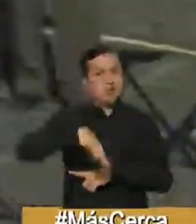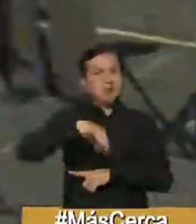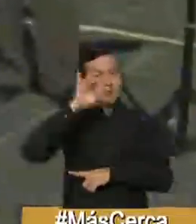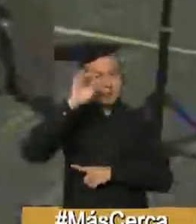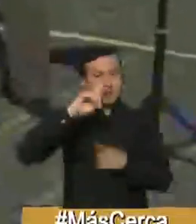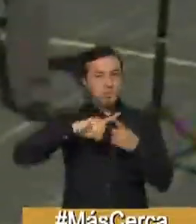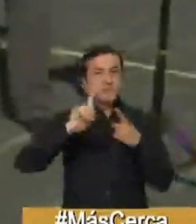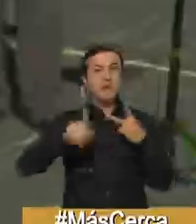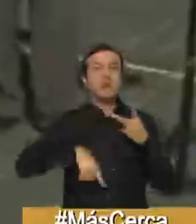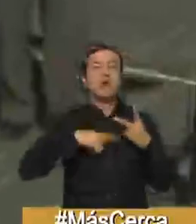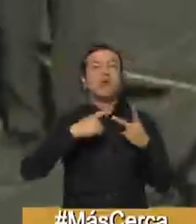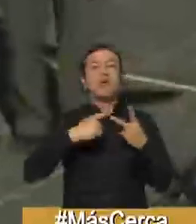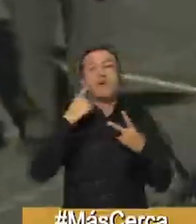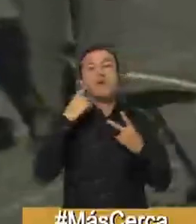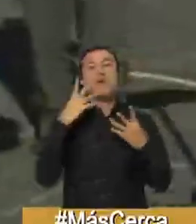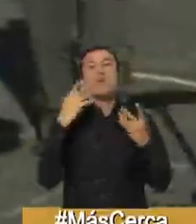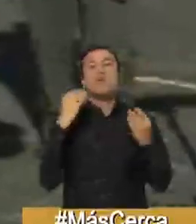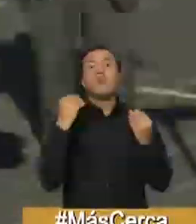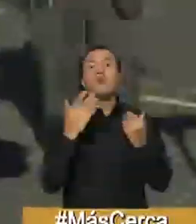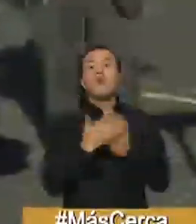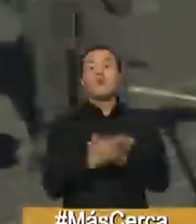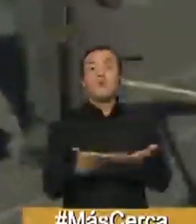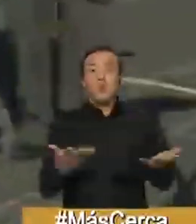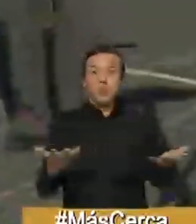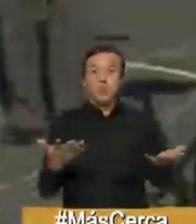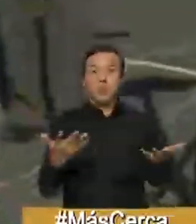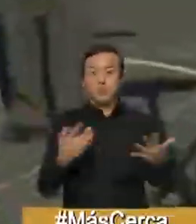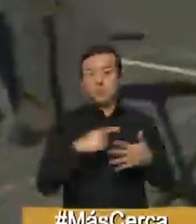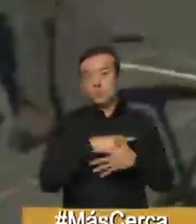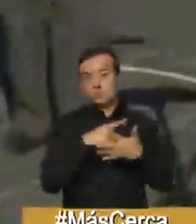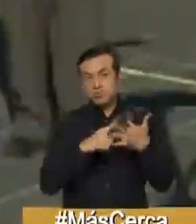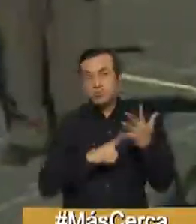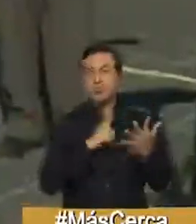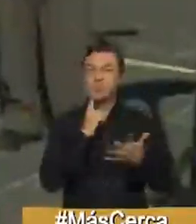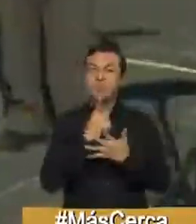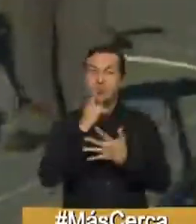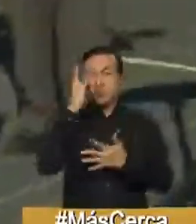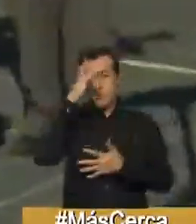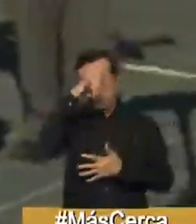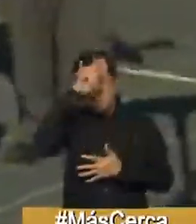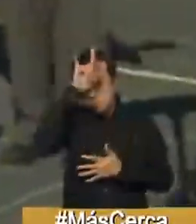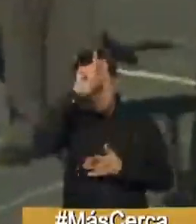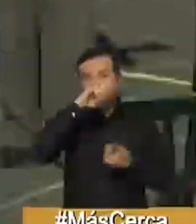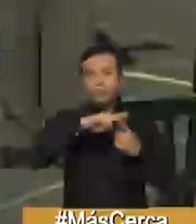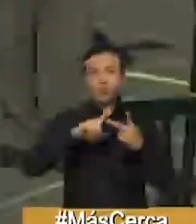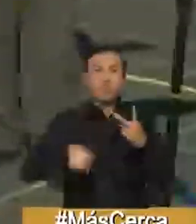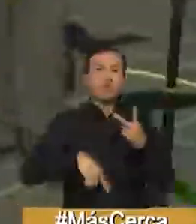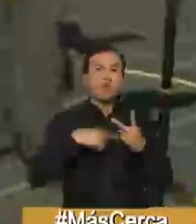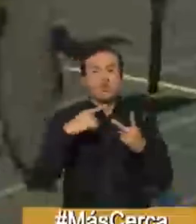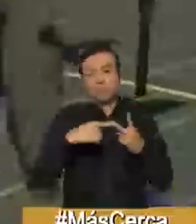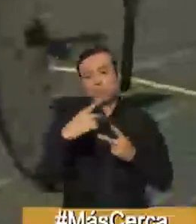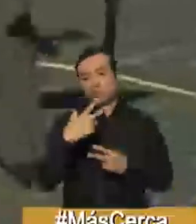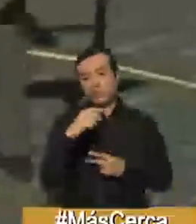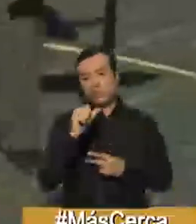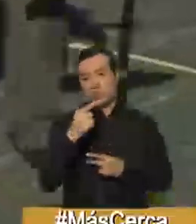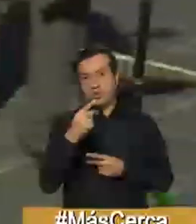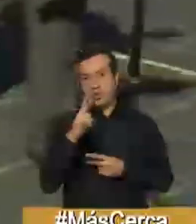Con la elección de la reina, luego tenemos un sinnúmero de programas, los toros, el desfile del Chagra, el desfile de las